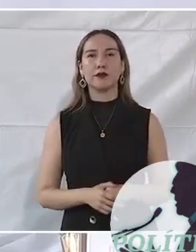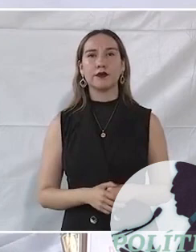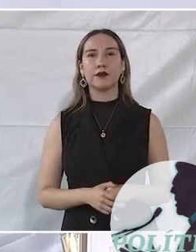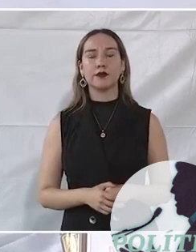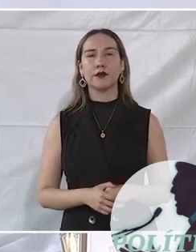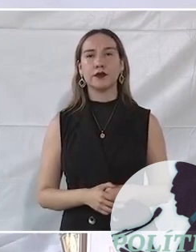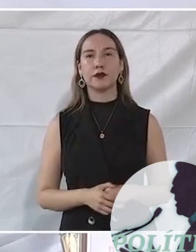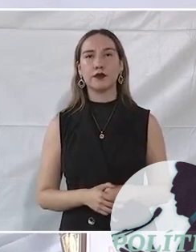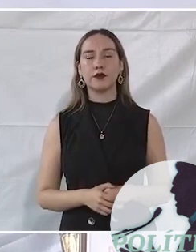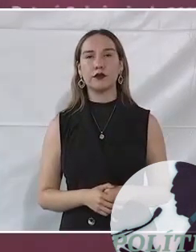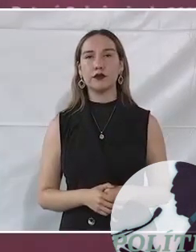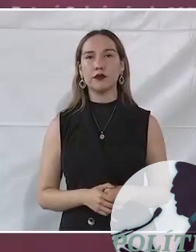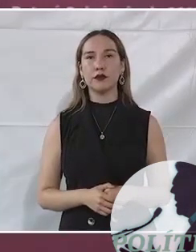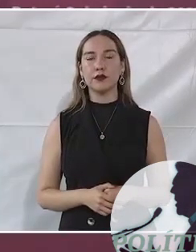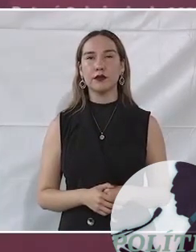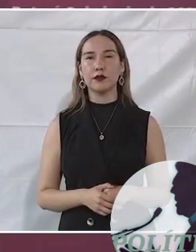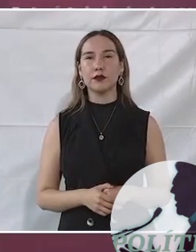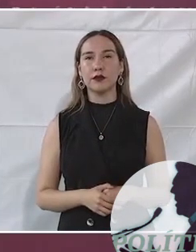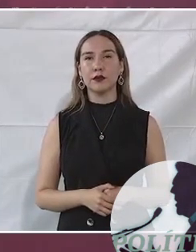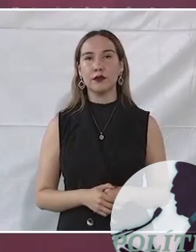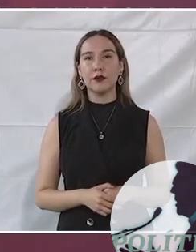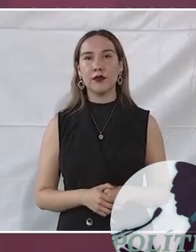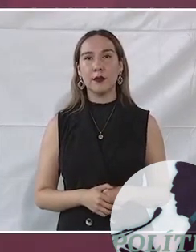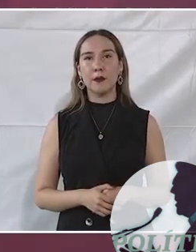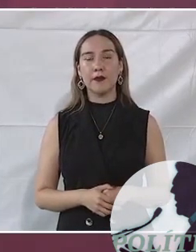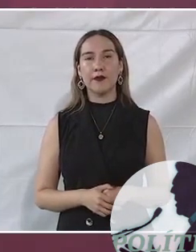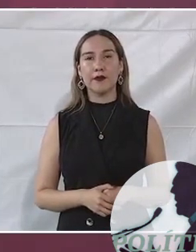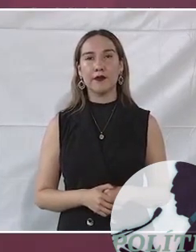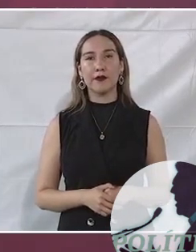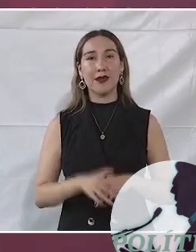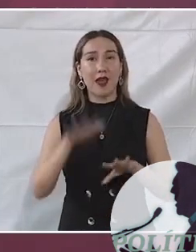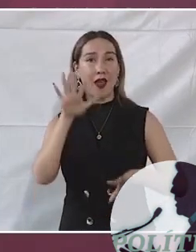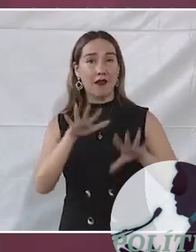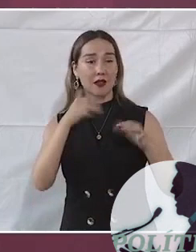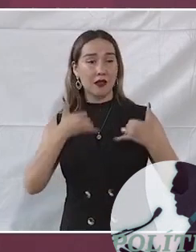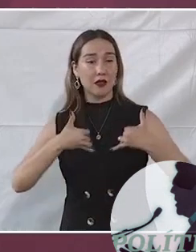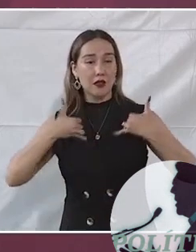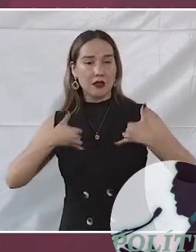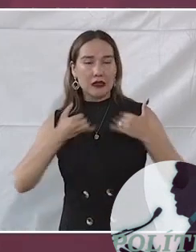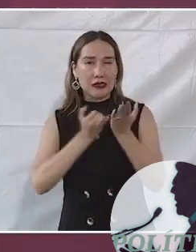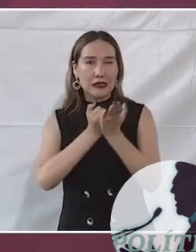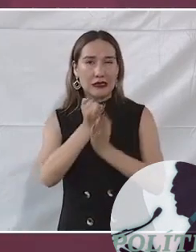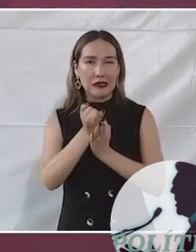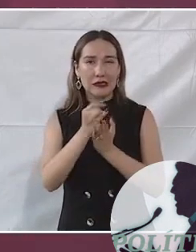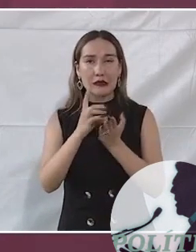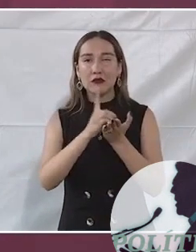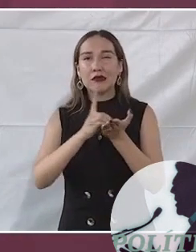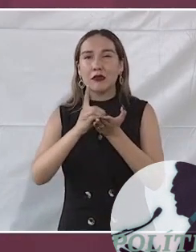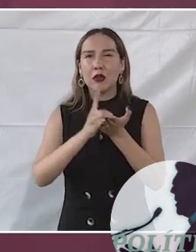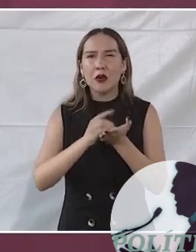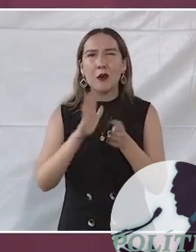que decide a veces por el camino de las drogas es porque se siente muy